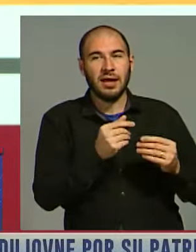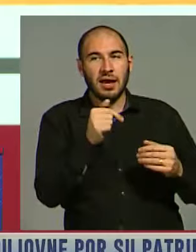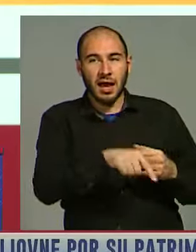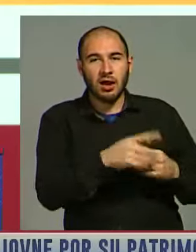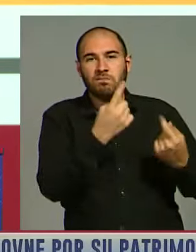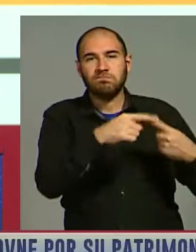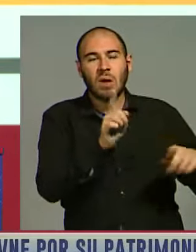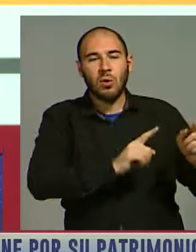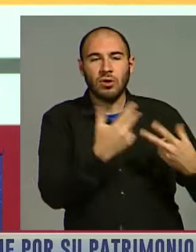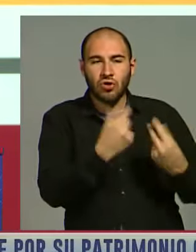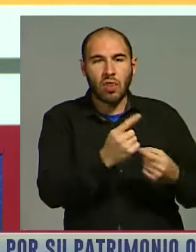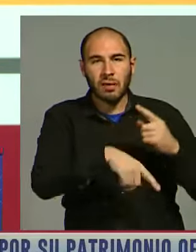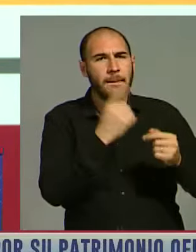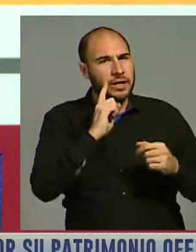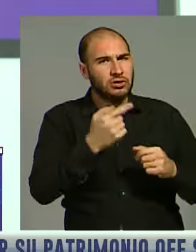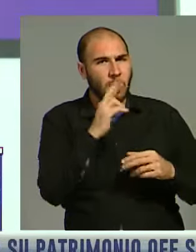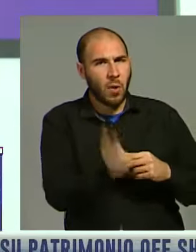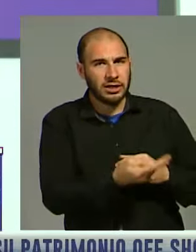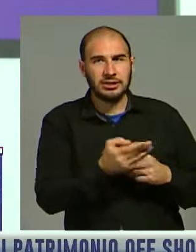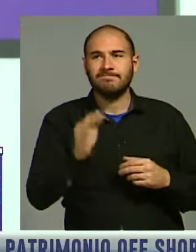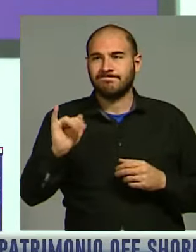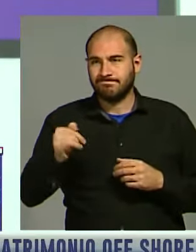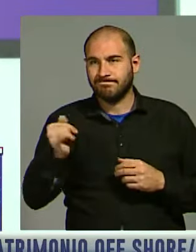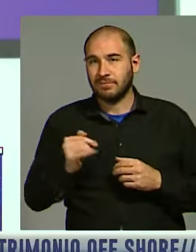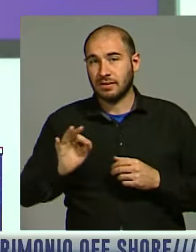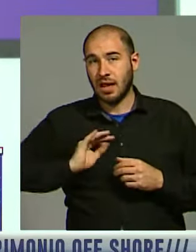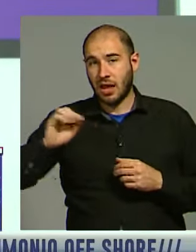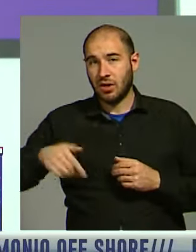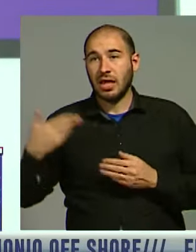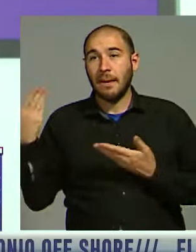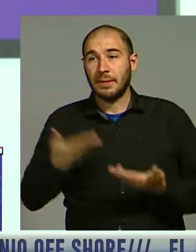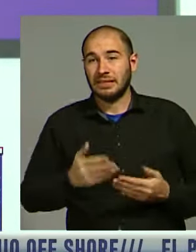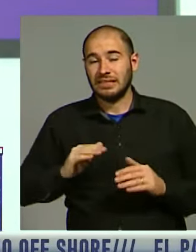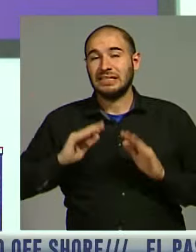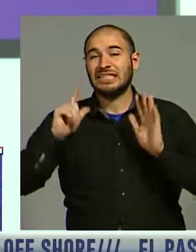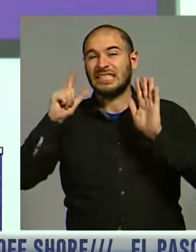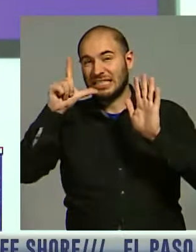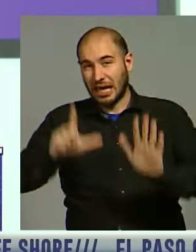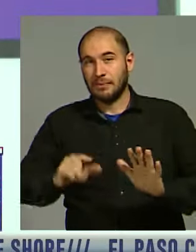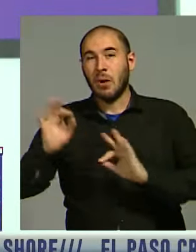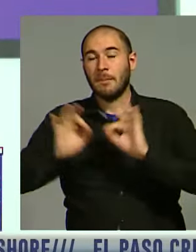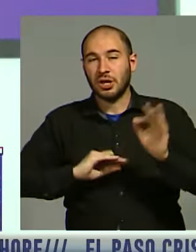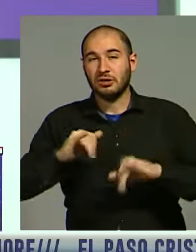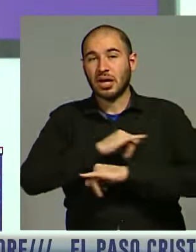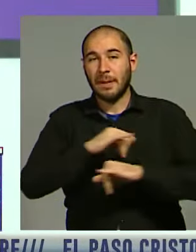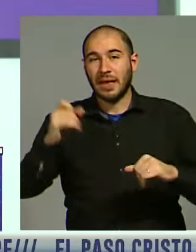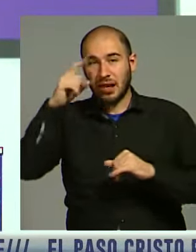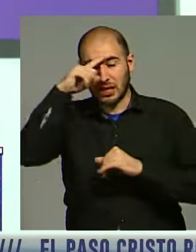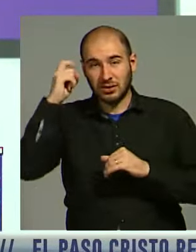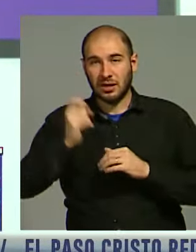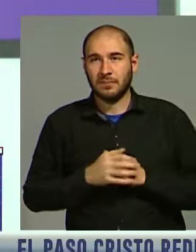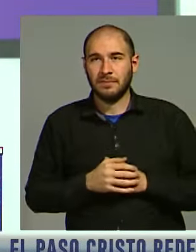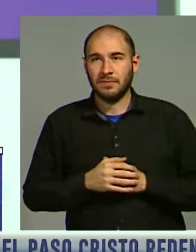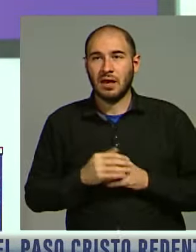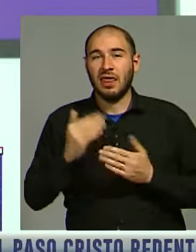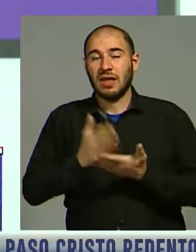ciertas situaciones que pueden terminar en riesgo y muerte. Exactamente. Este año se va a presentar por séptima vez el proyecto de la campaña nacional